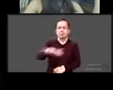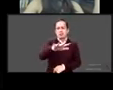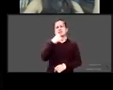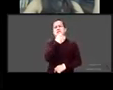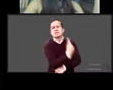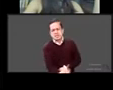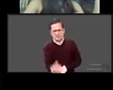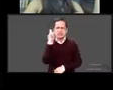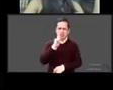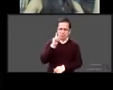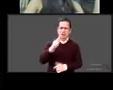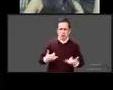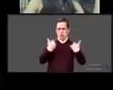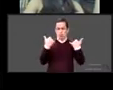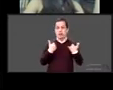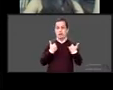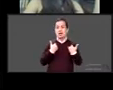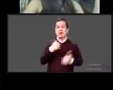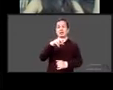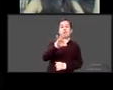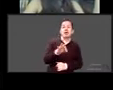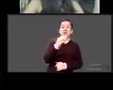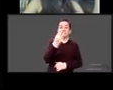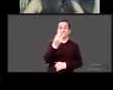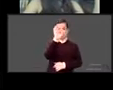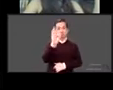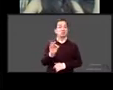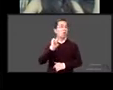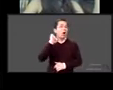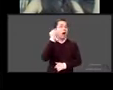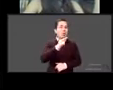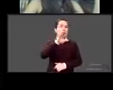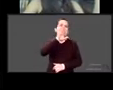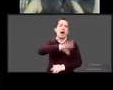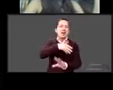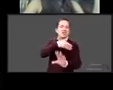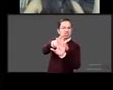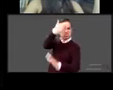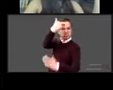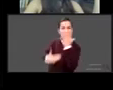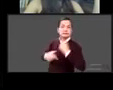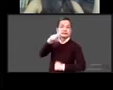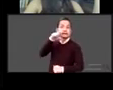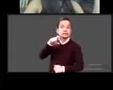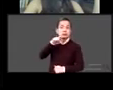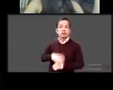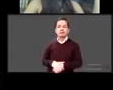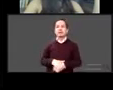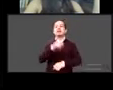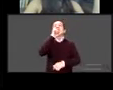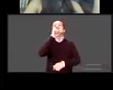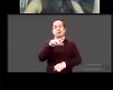padecido algún tipo de violencia sexual en sus vidas, y que 4 de cada 10 probables violaciones sexuales sucedieron en los entornos